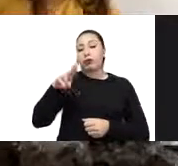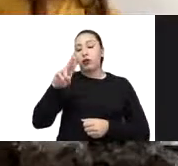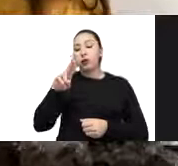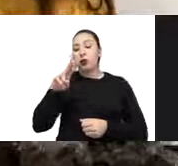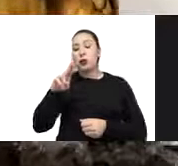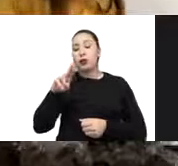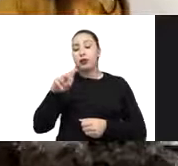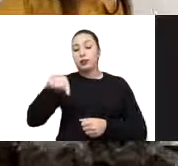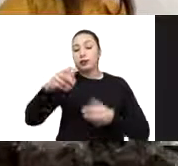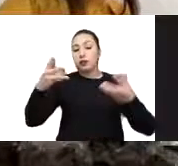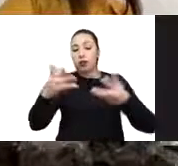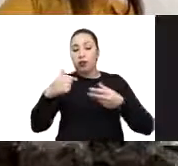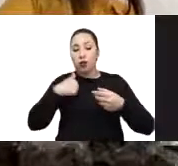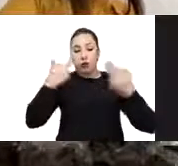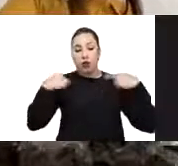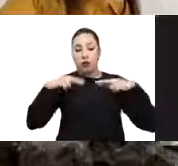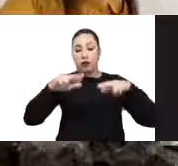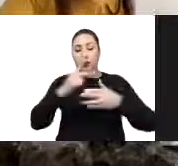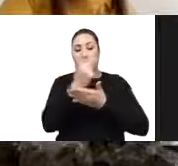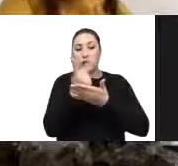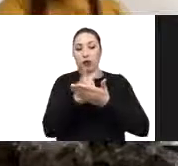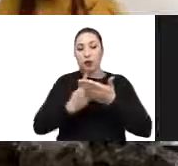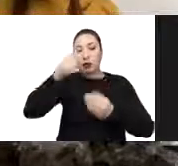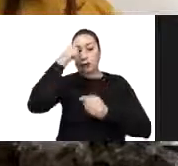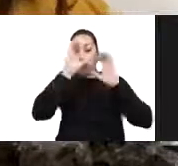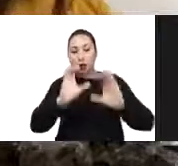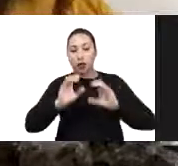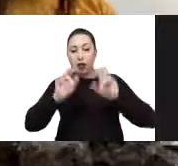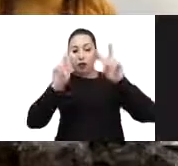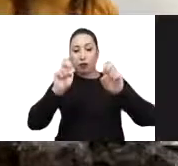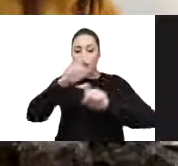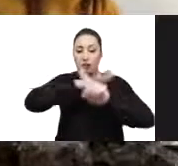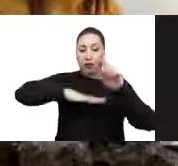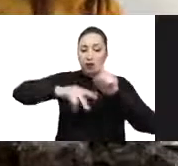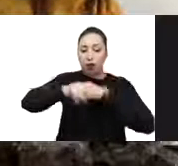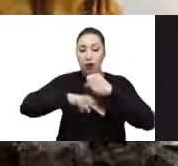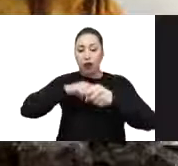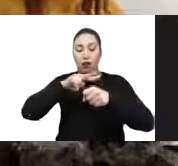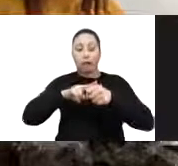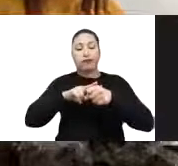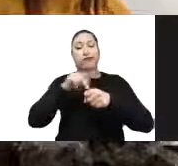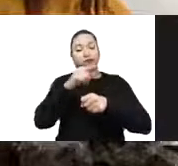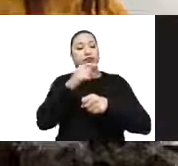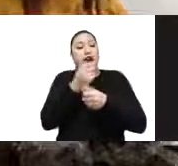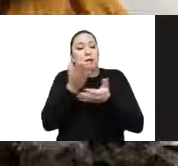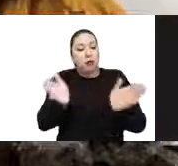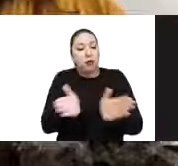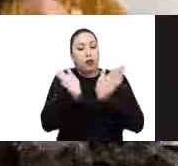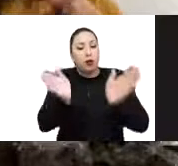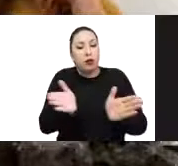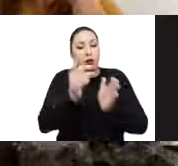programa que represento, el programa de las Naciones Unidas para el Medio Ambiente, estamos promoviendo precisamente la conservación de